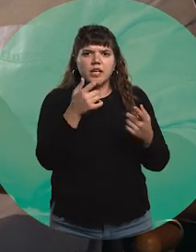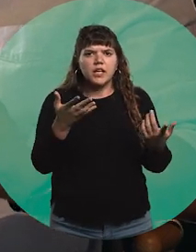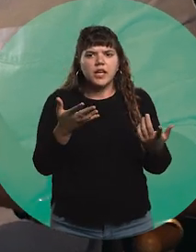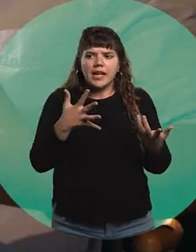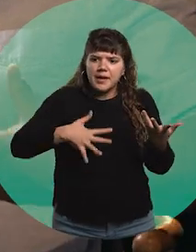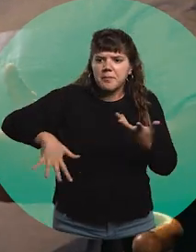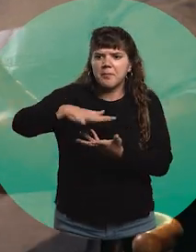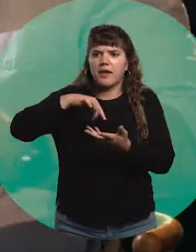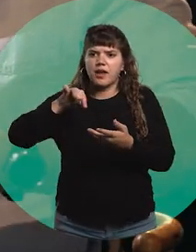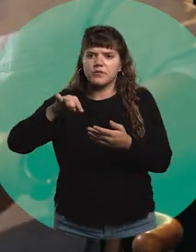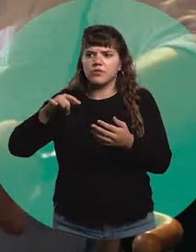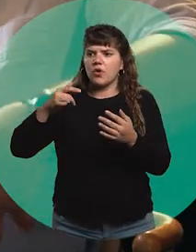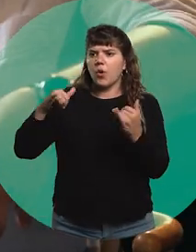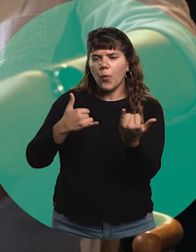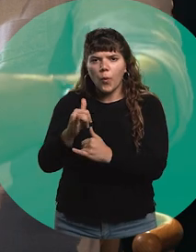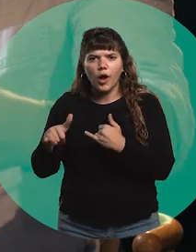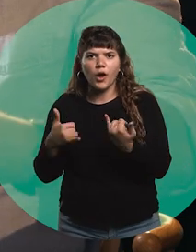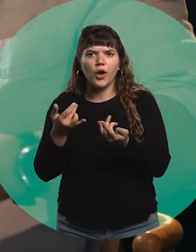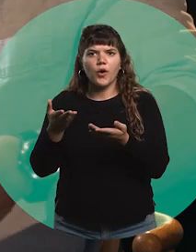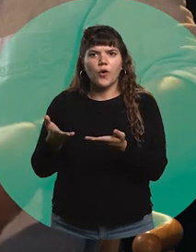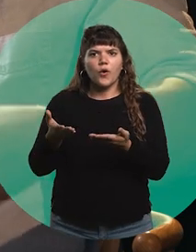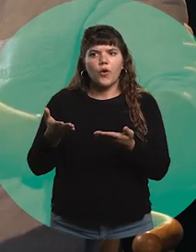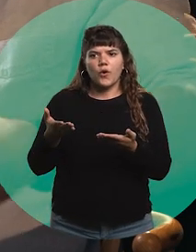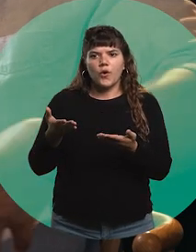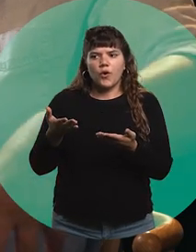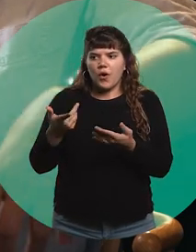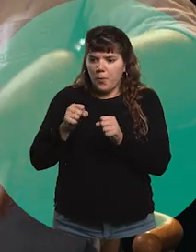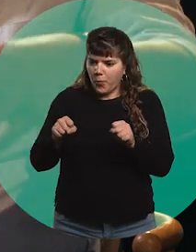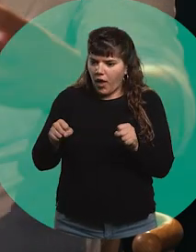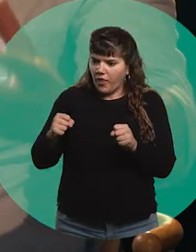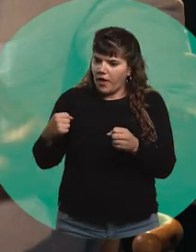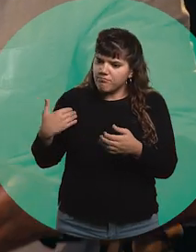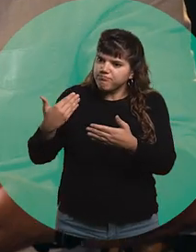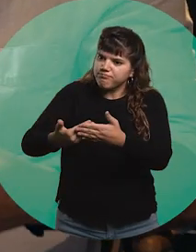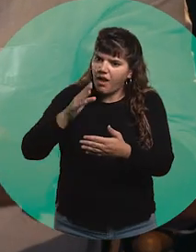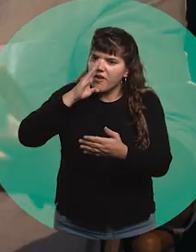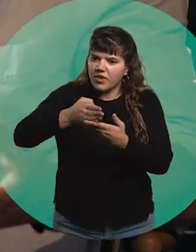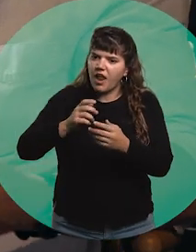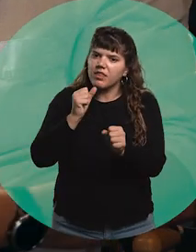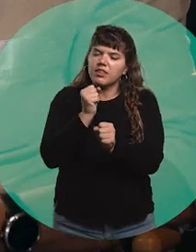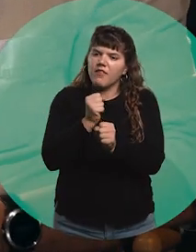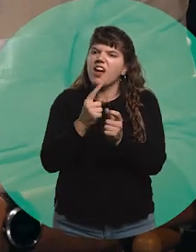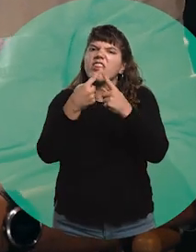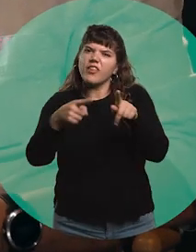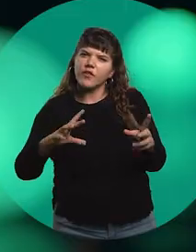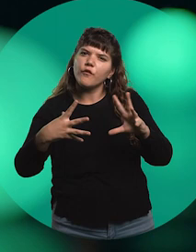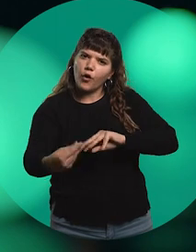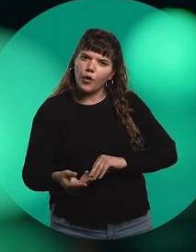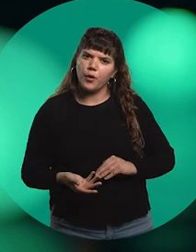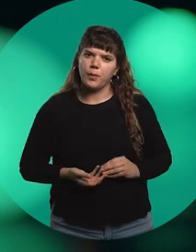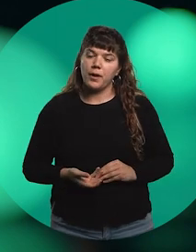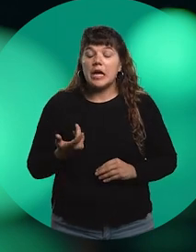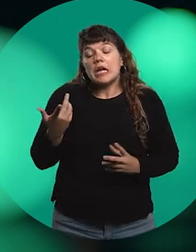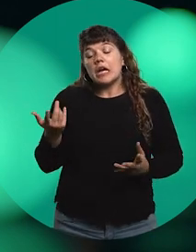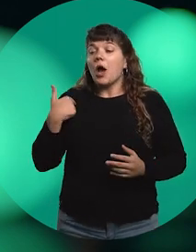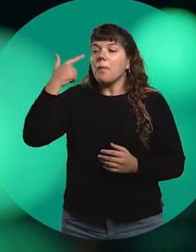o ese espacio, diseño ese espacio para que a partir del juego se pueda trabajar desde otro lugar el contenido? Es a me